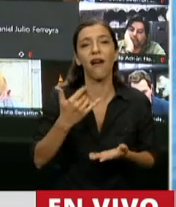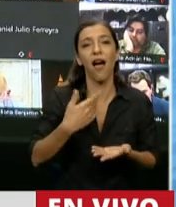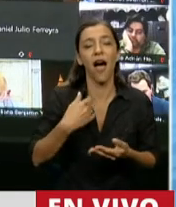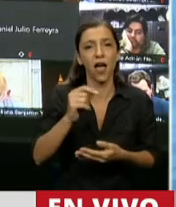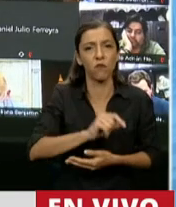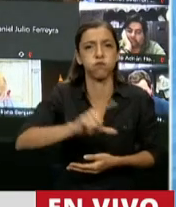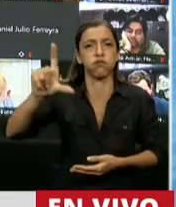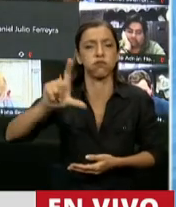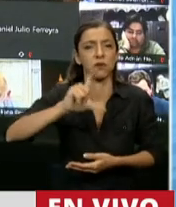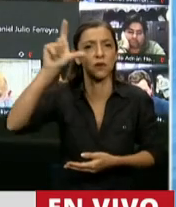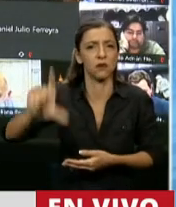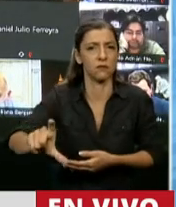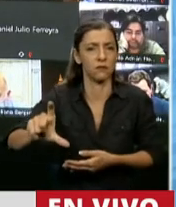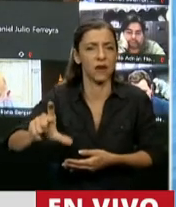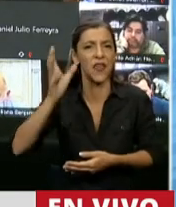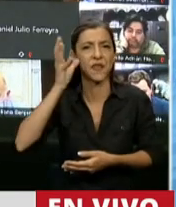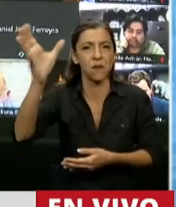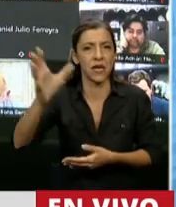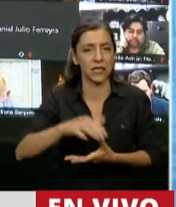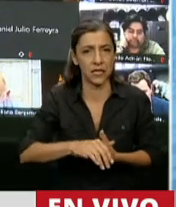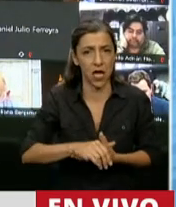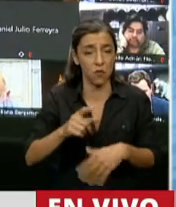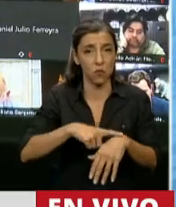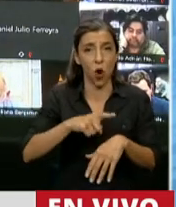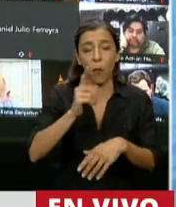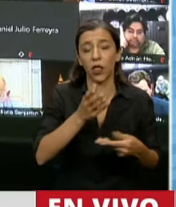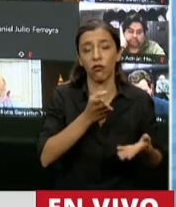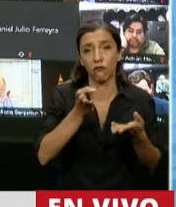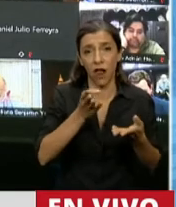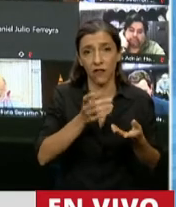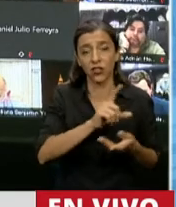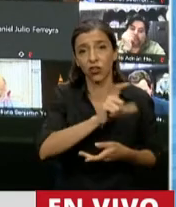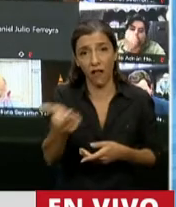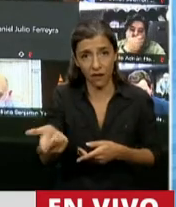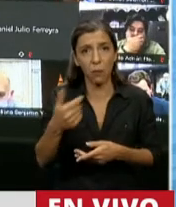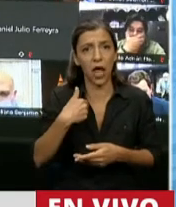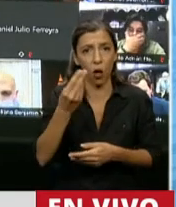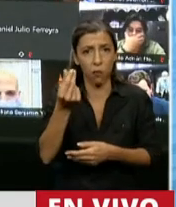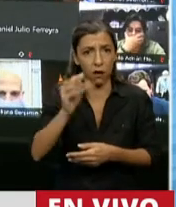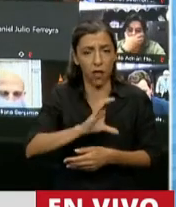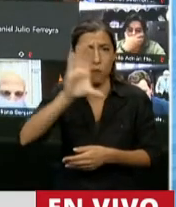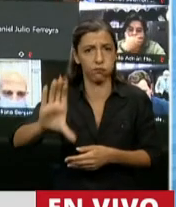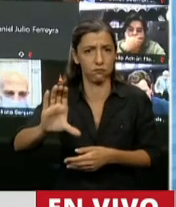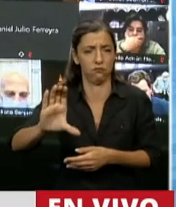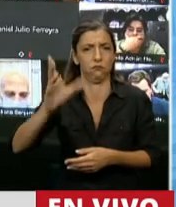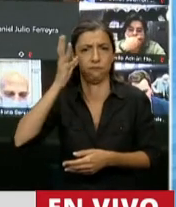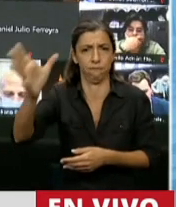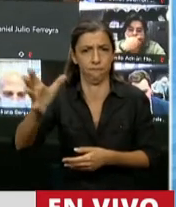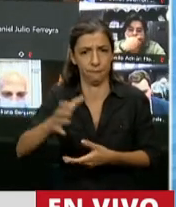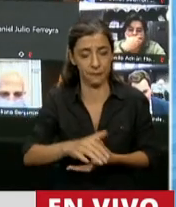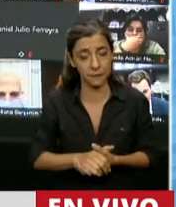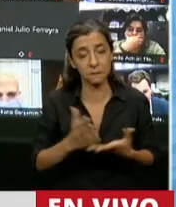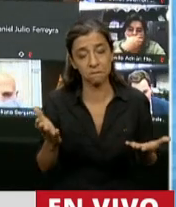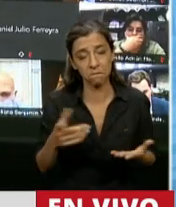respecto de los servicios que se transfirieron por supuesto son todos números discutibles que hay que llevarlos a la práctica